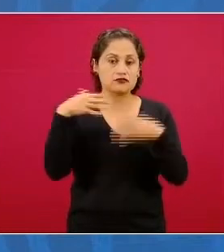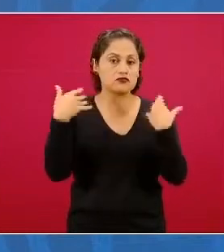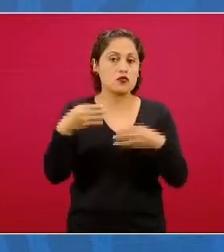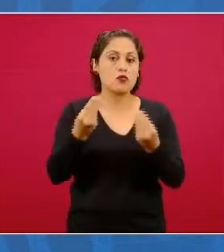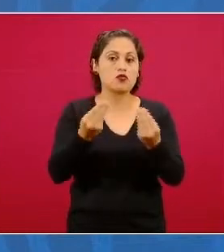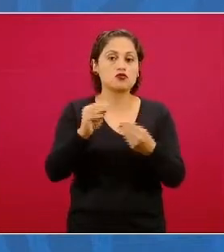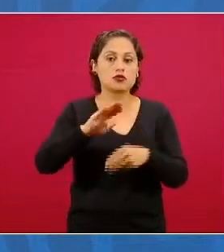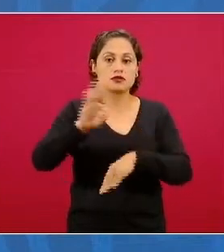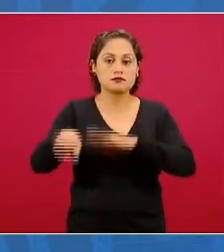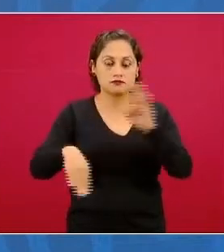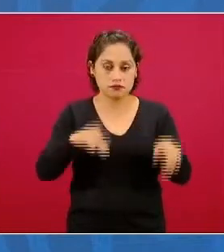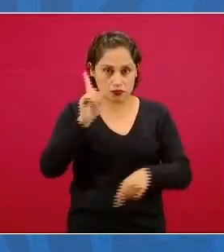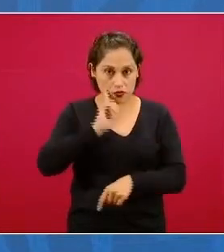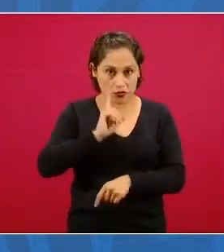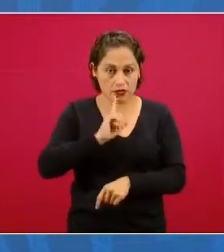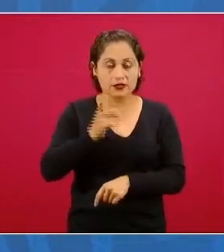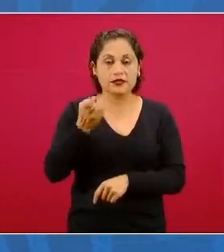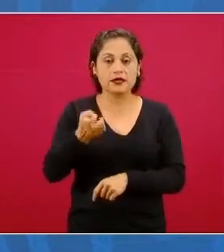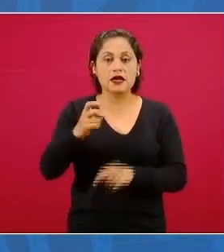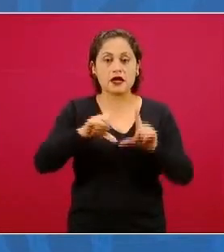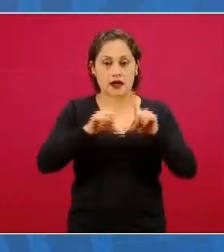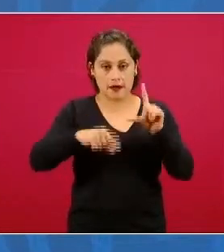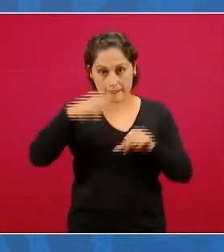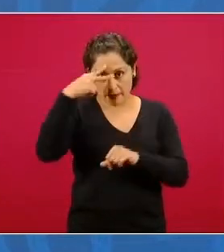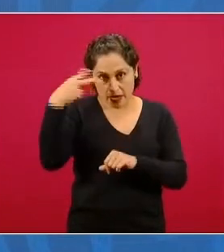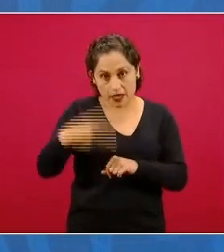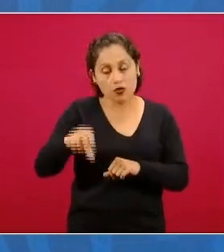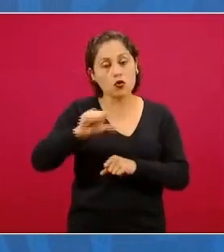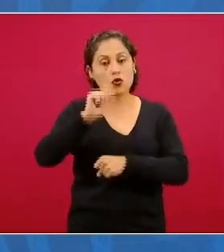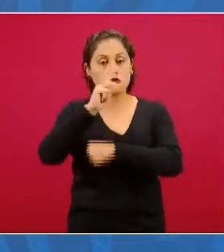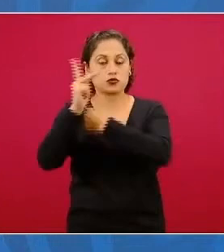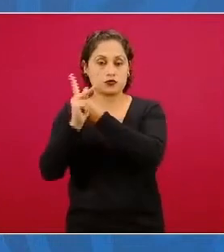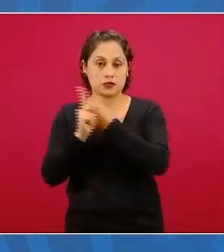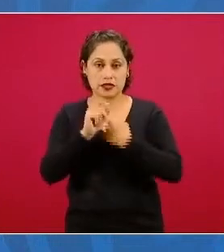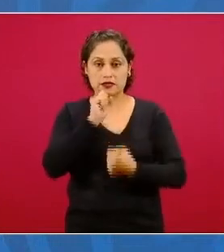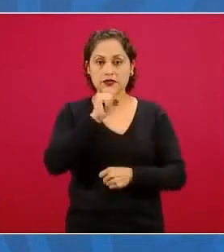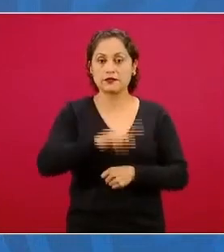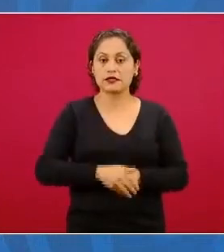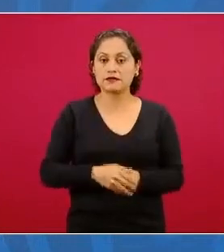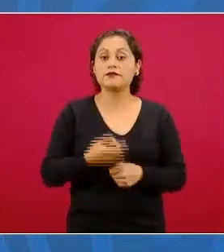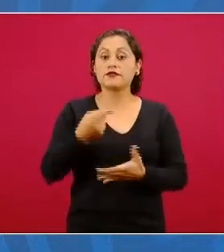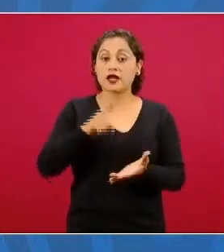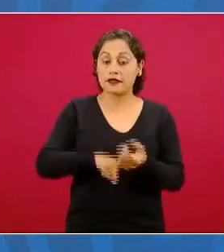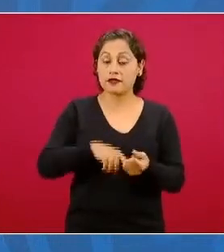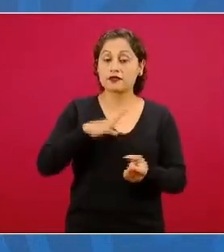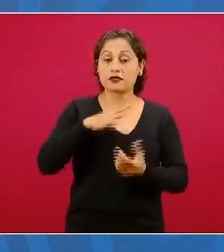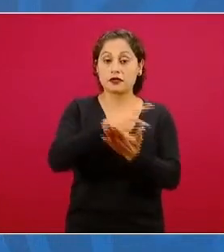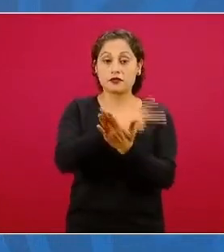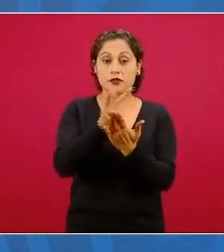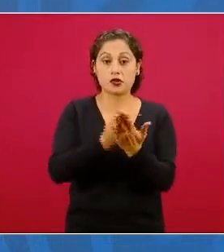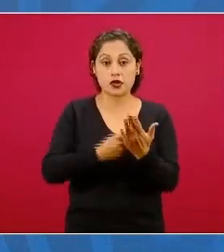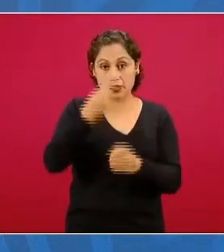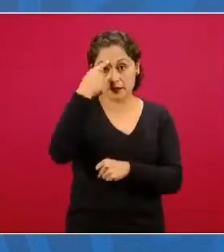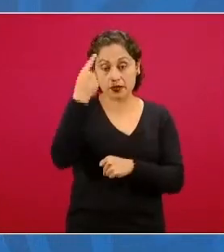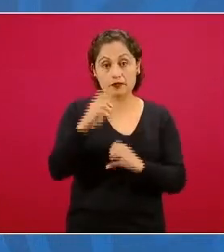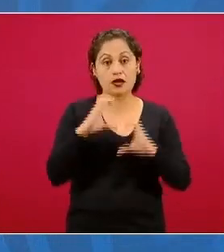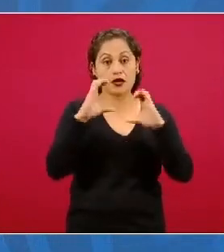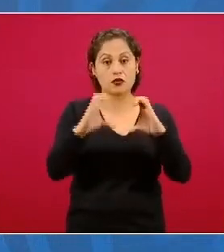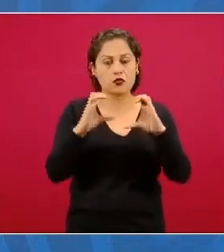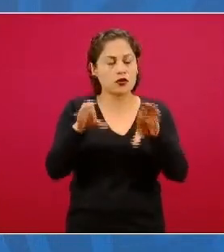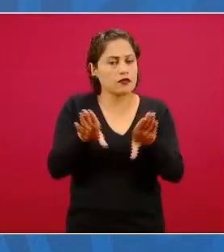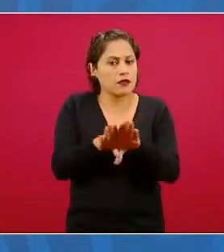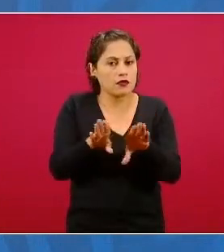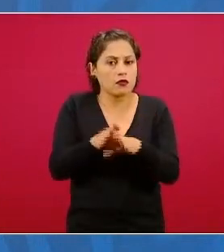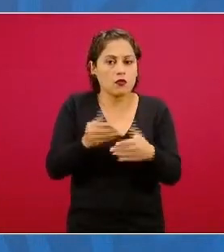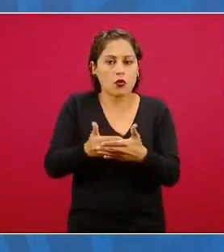en las mujeres en México y en muchas partes del mundo, y existen programas preventivos que se basan en la detección